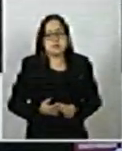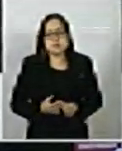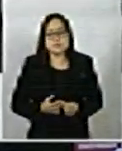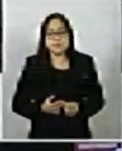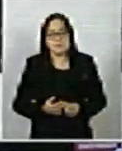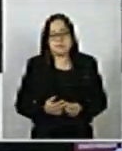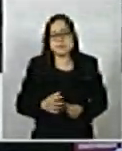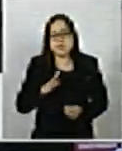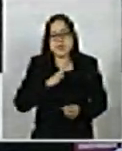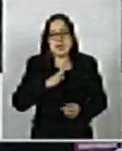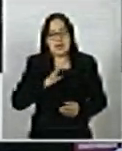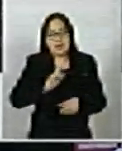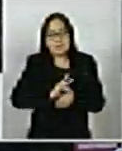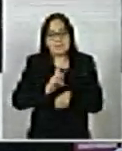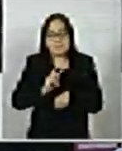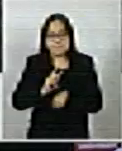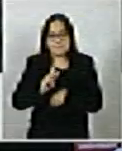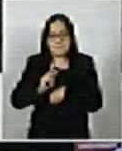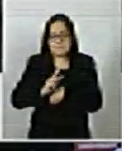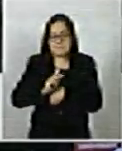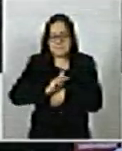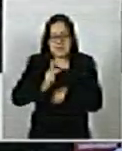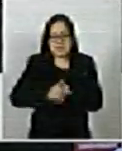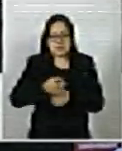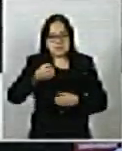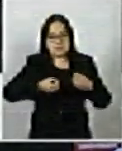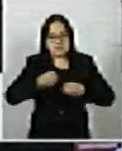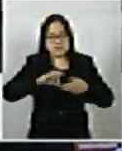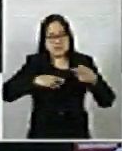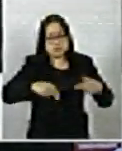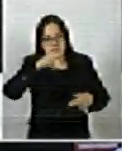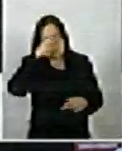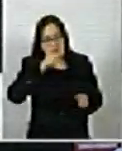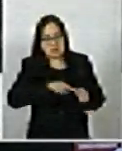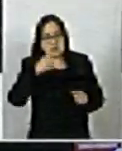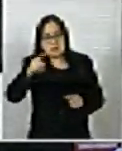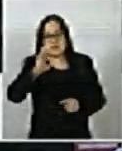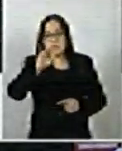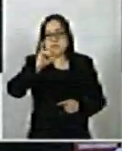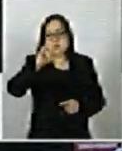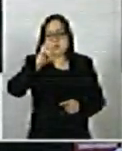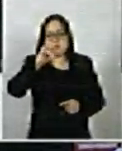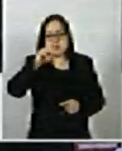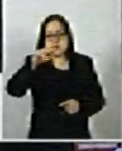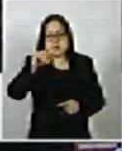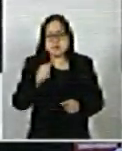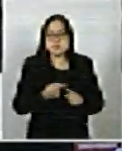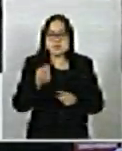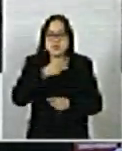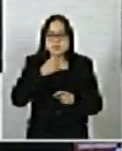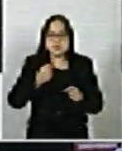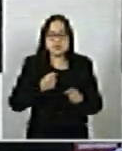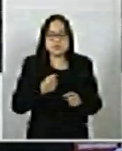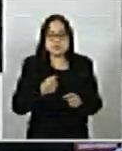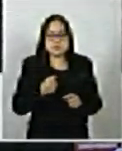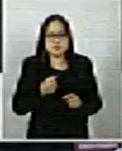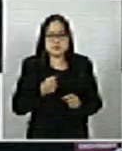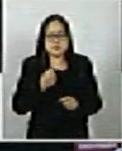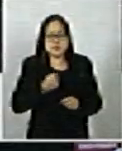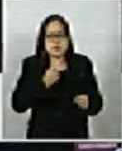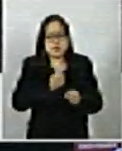Gracias a un acuerdo entre los ministros de Relaciones de México y de Filipinas, en el 80 se